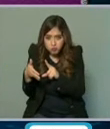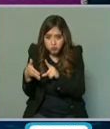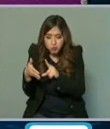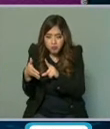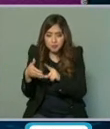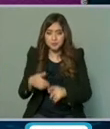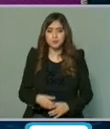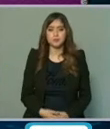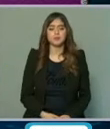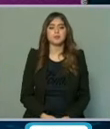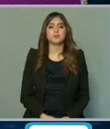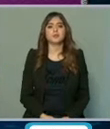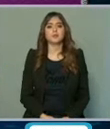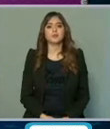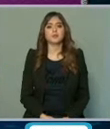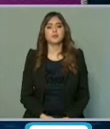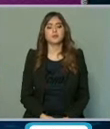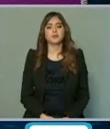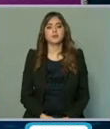muy